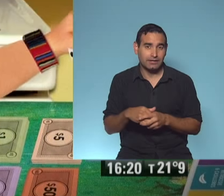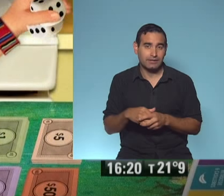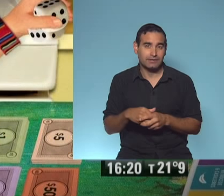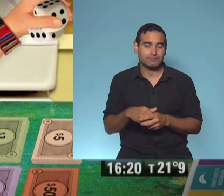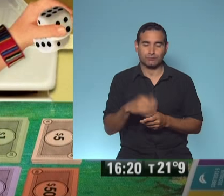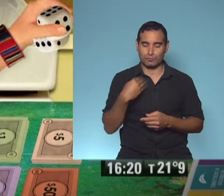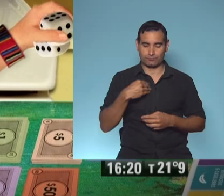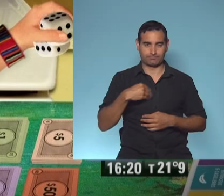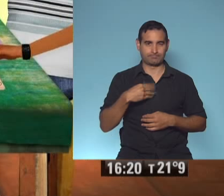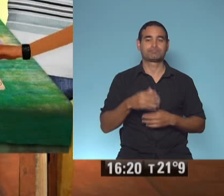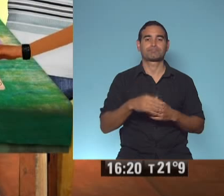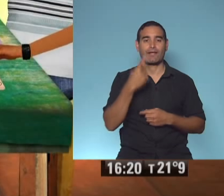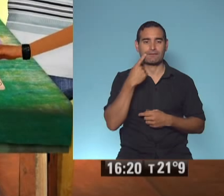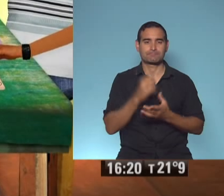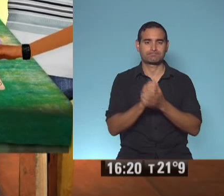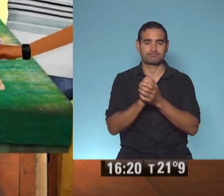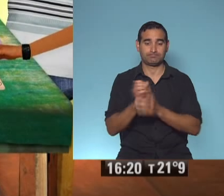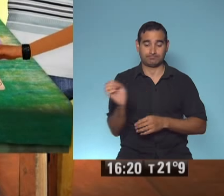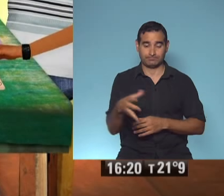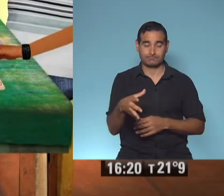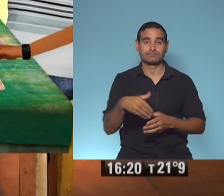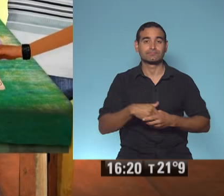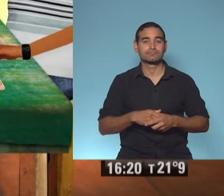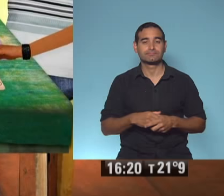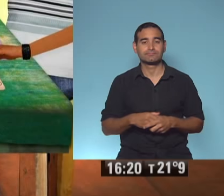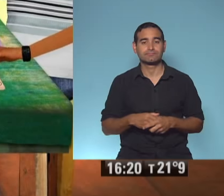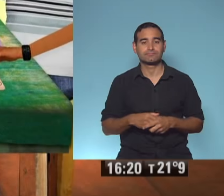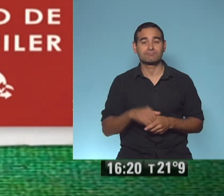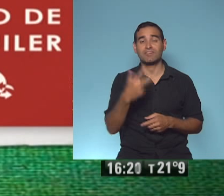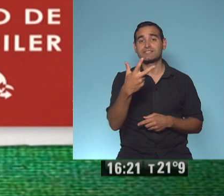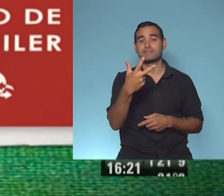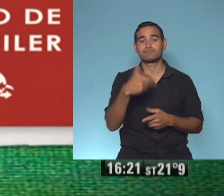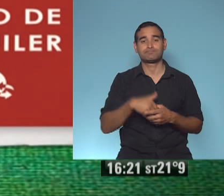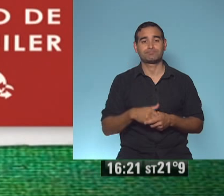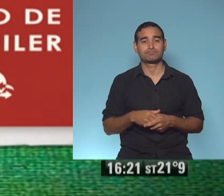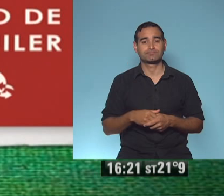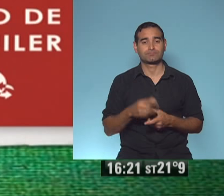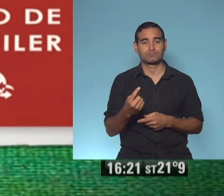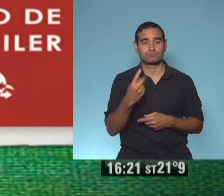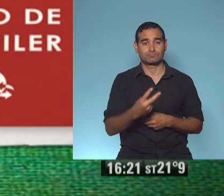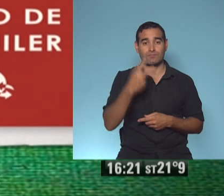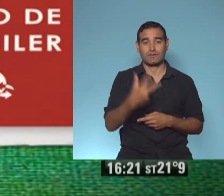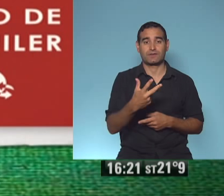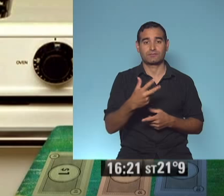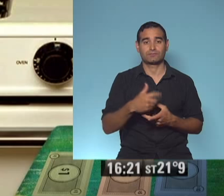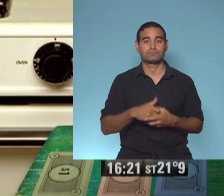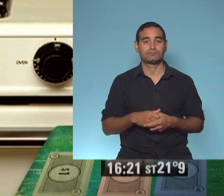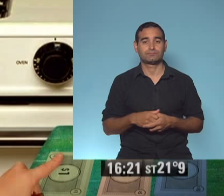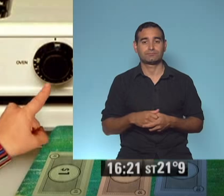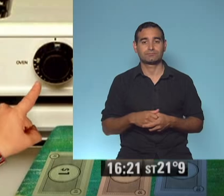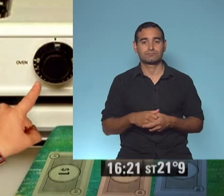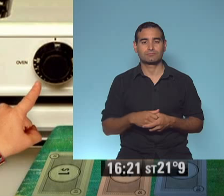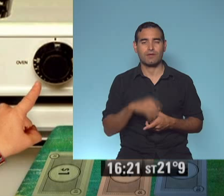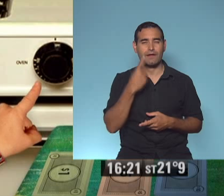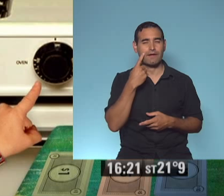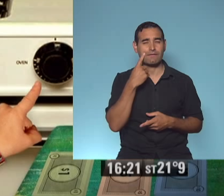Me toca a mí. A ver... ¡Ja! Tres. Uno, dos, tres. A